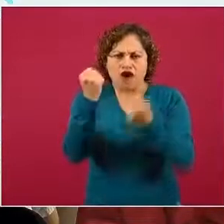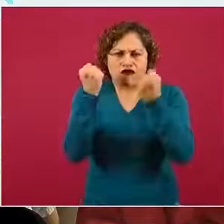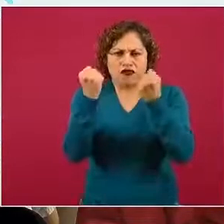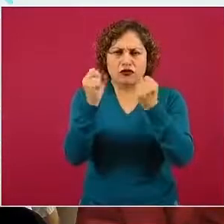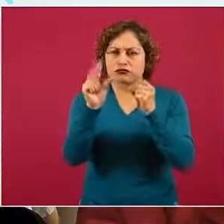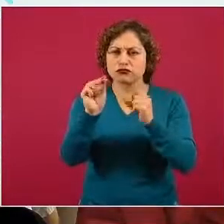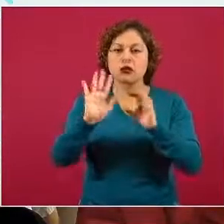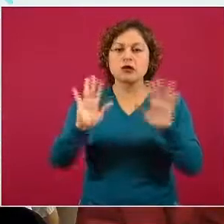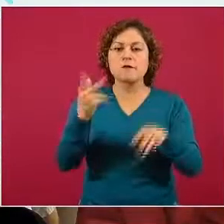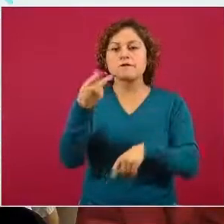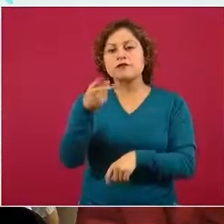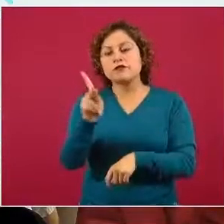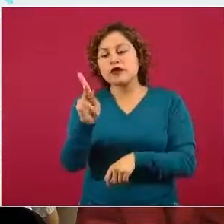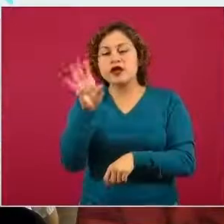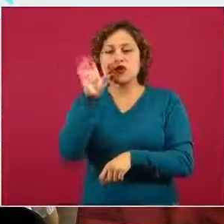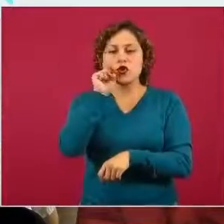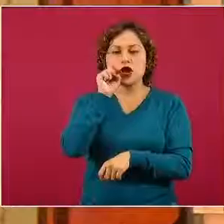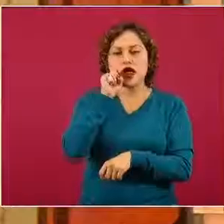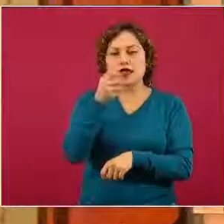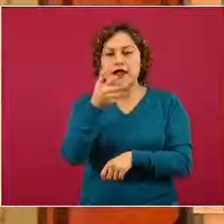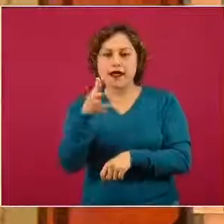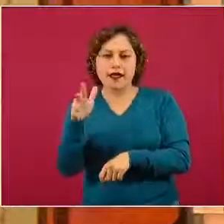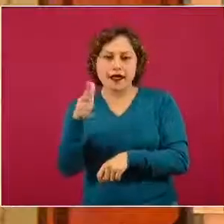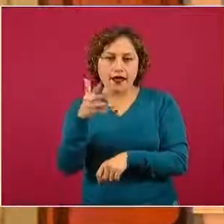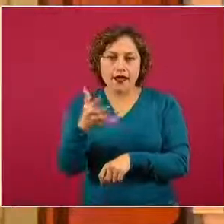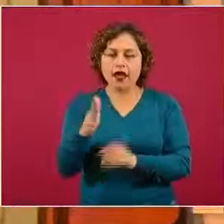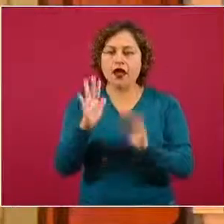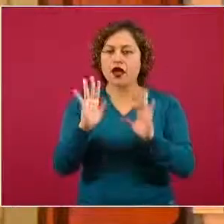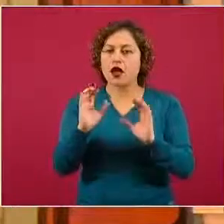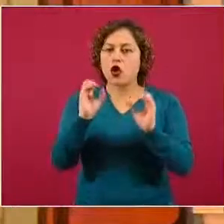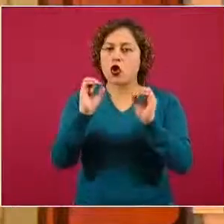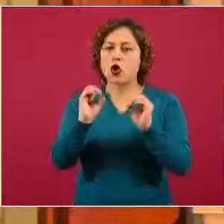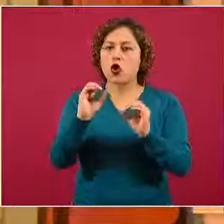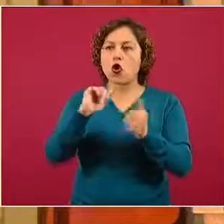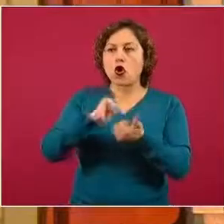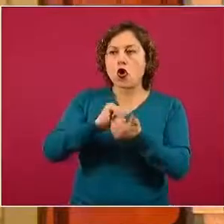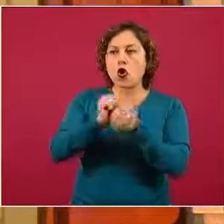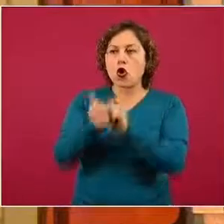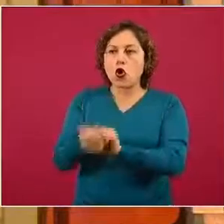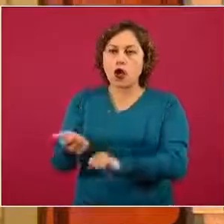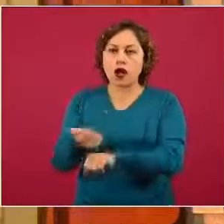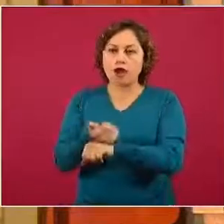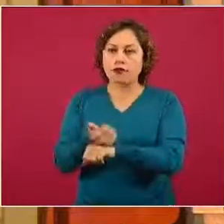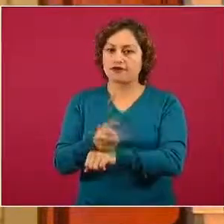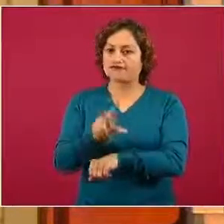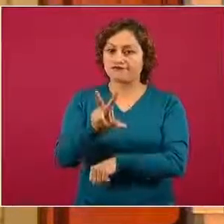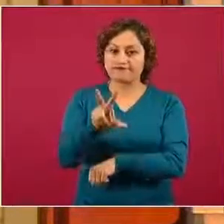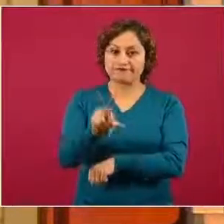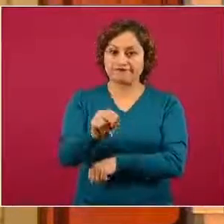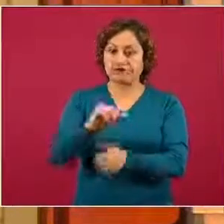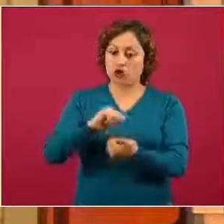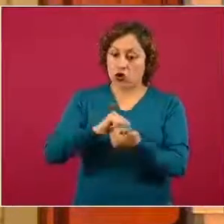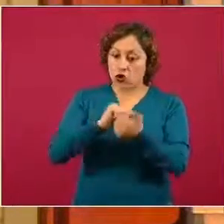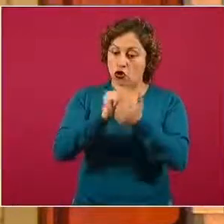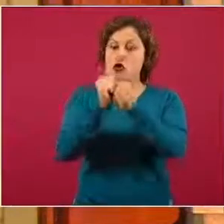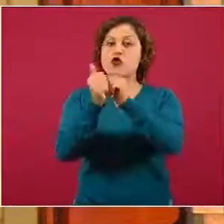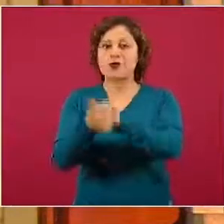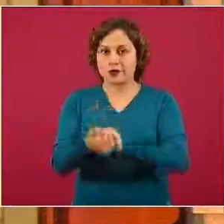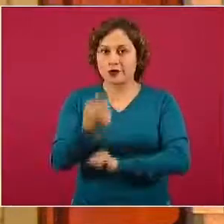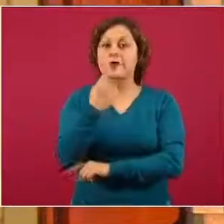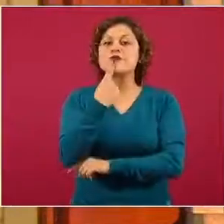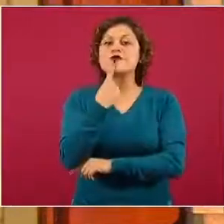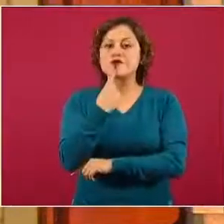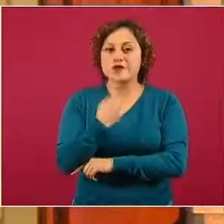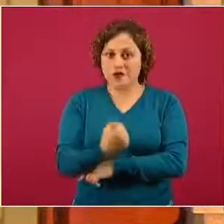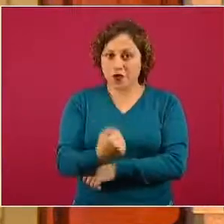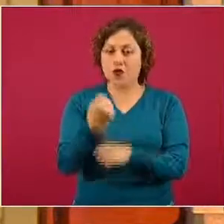en un naranja, digamos, medio o en un naranja con tendencia hacia un amarillo, no, se encuentran en un naranja que más bien